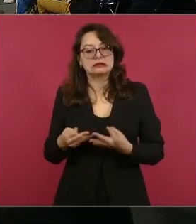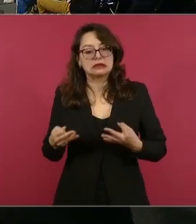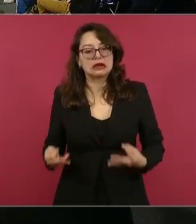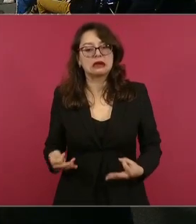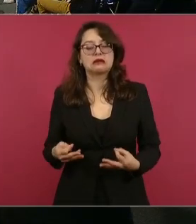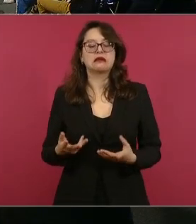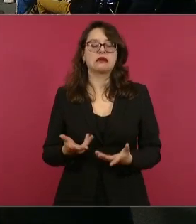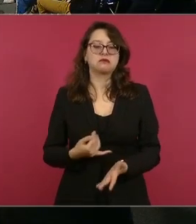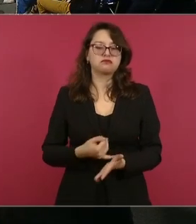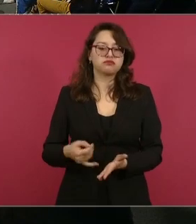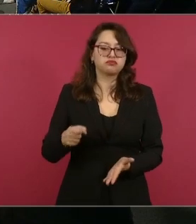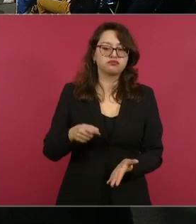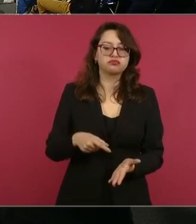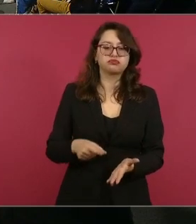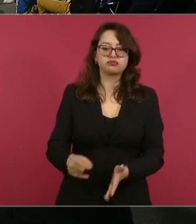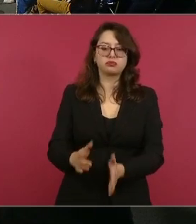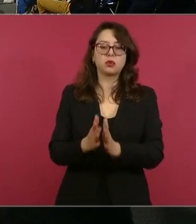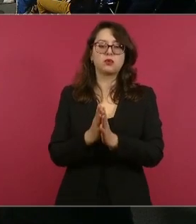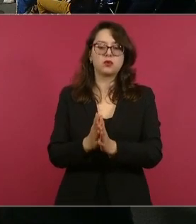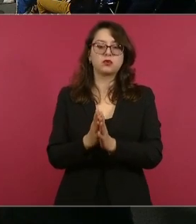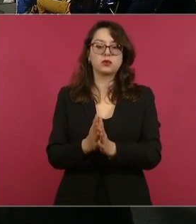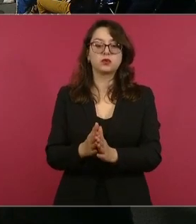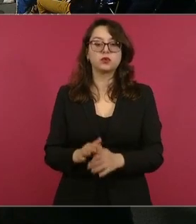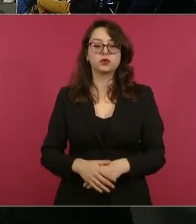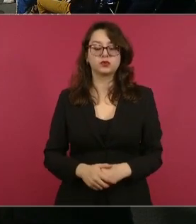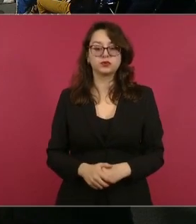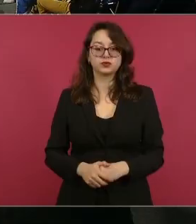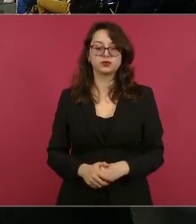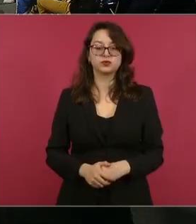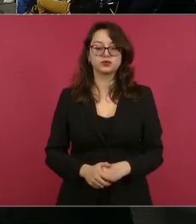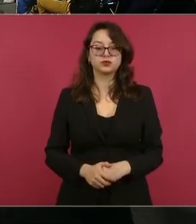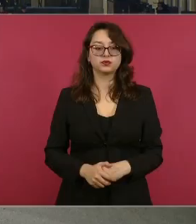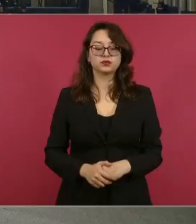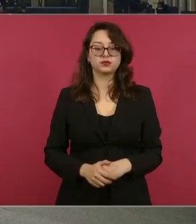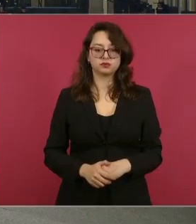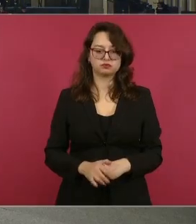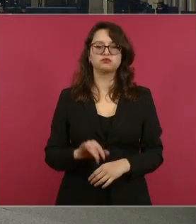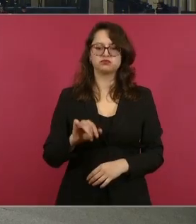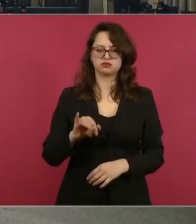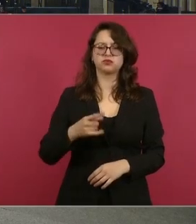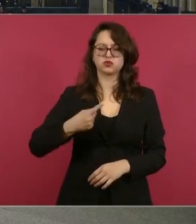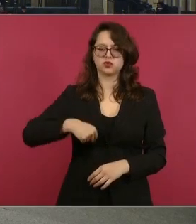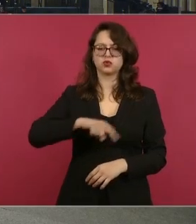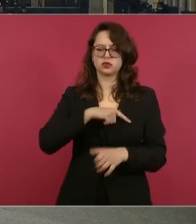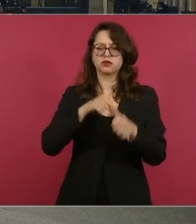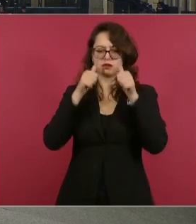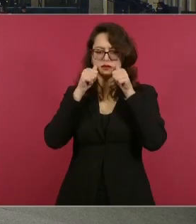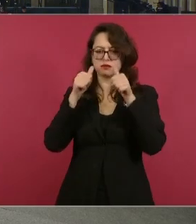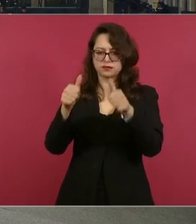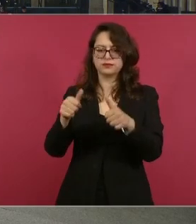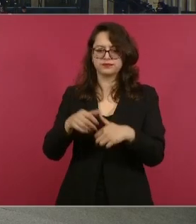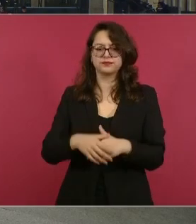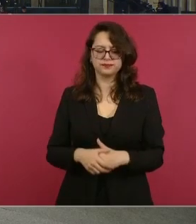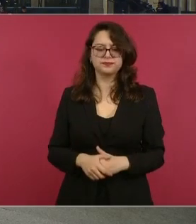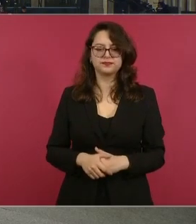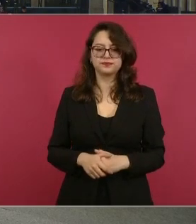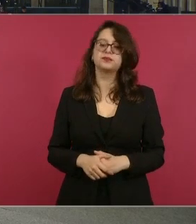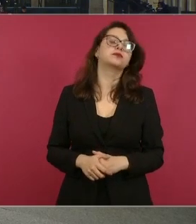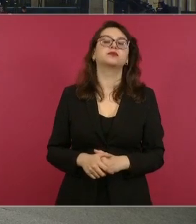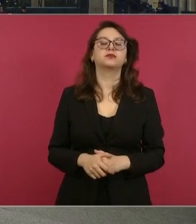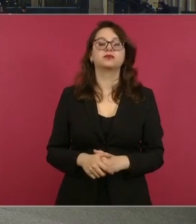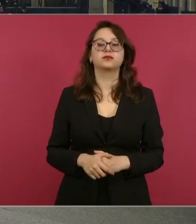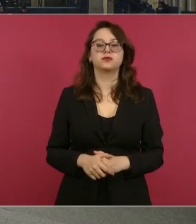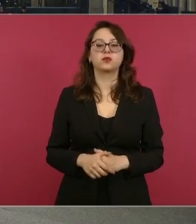producir y puedan sobrevivir en ese sentido, sí, presidente. Lo atendemos. Sí, gracias, presidente. Ya